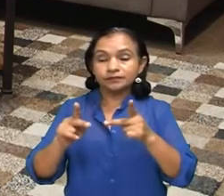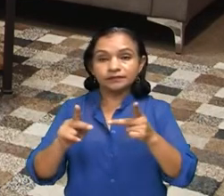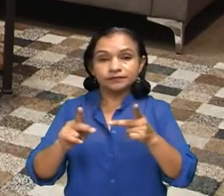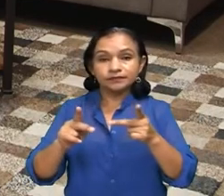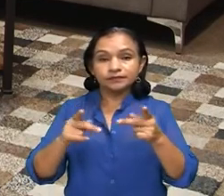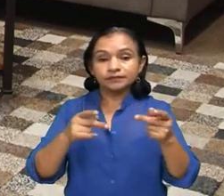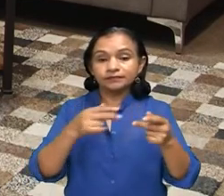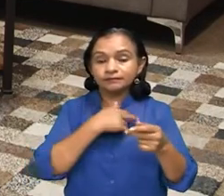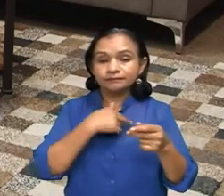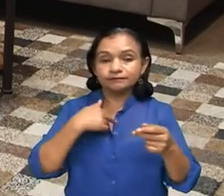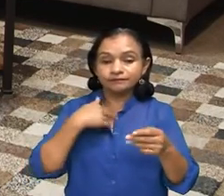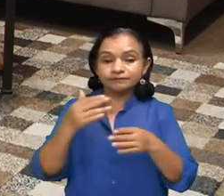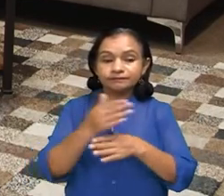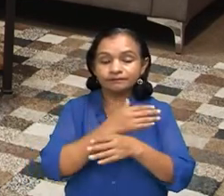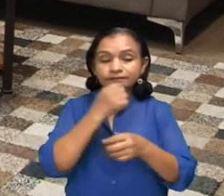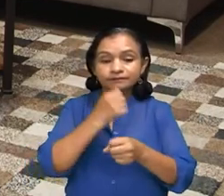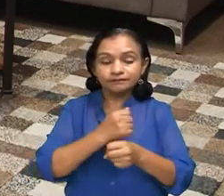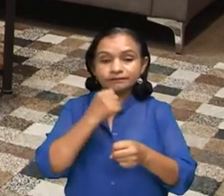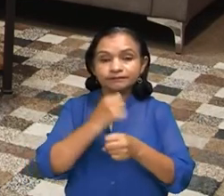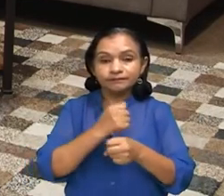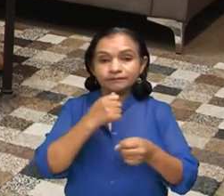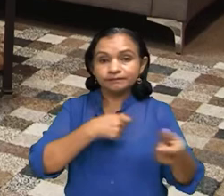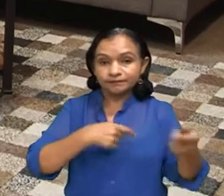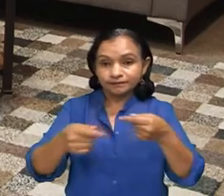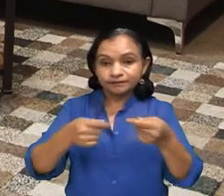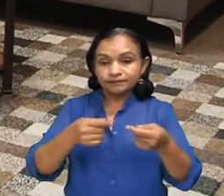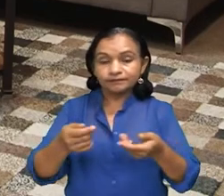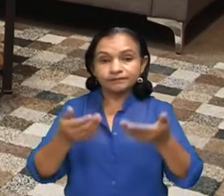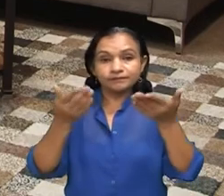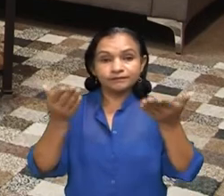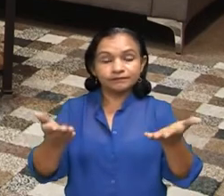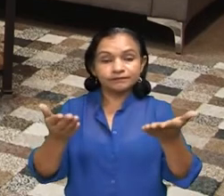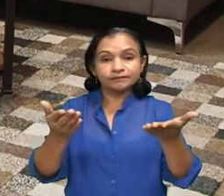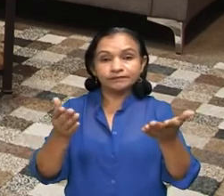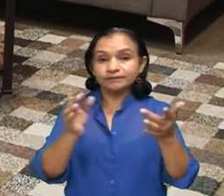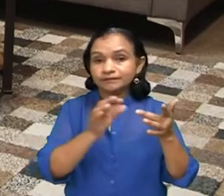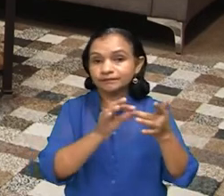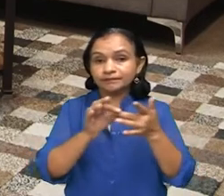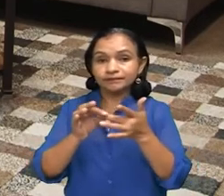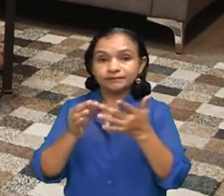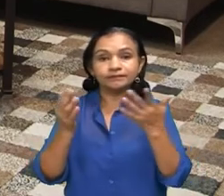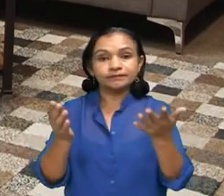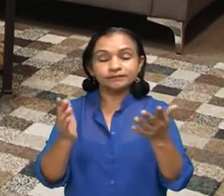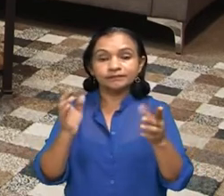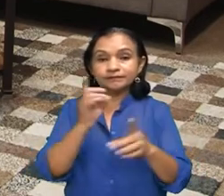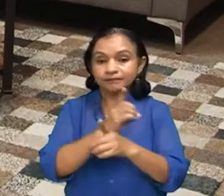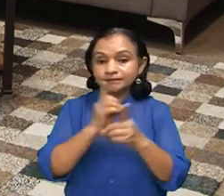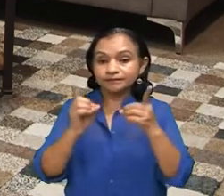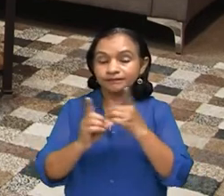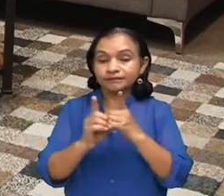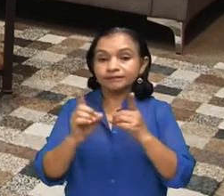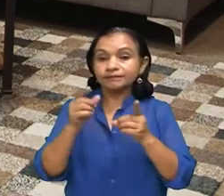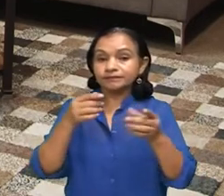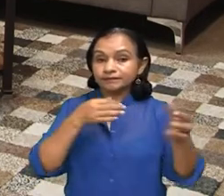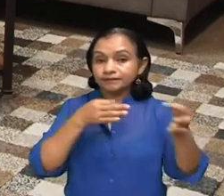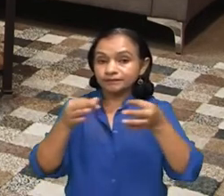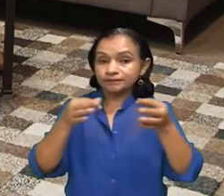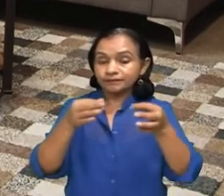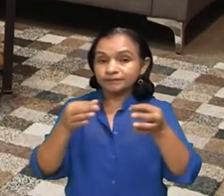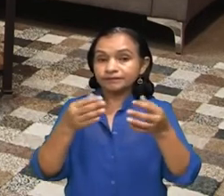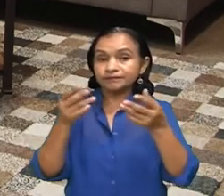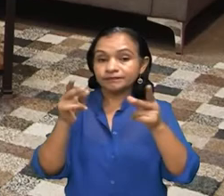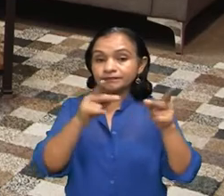ha pasado, ¿verdad?, trabajando para elaborarte una pieza única. También tenemos que concientizar a